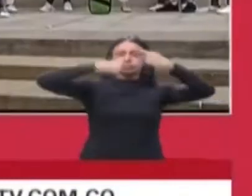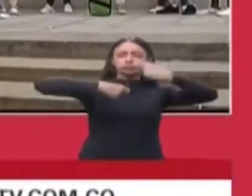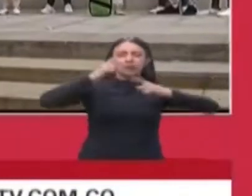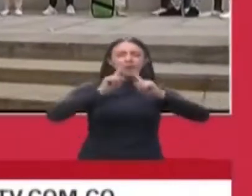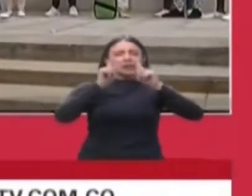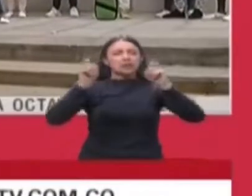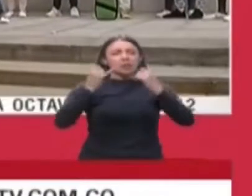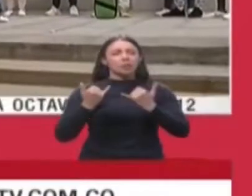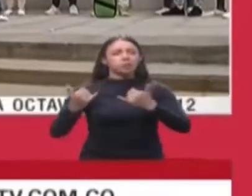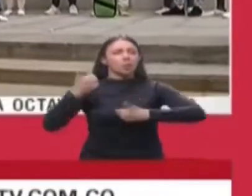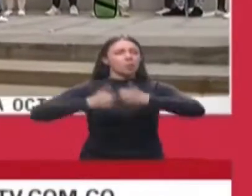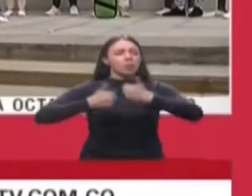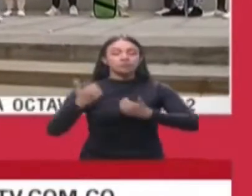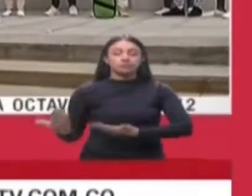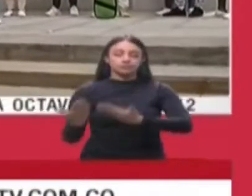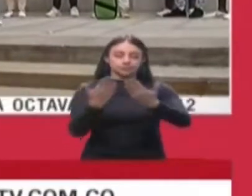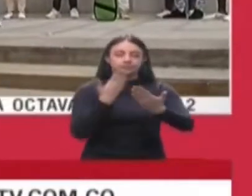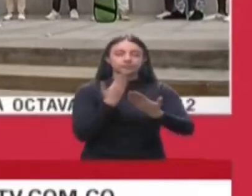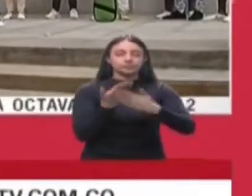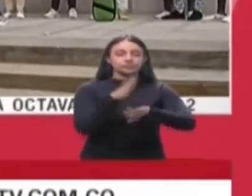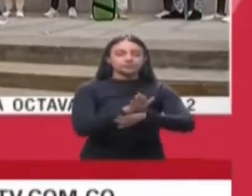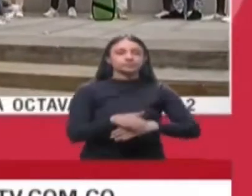materia? Oscar, buenas tardes. Adelante.